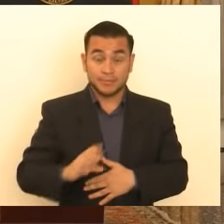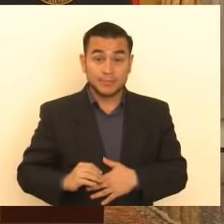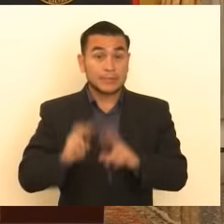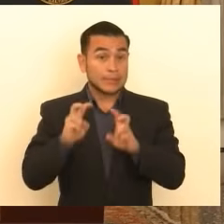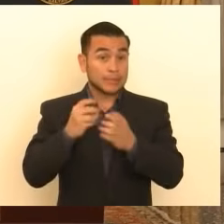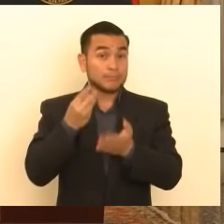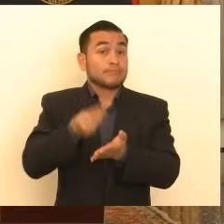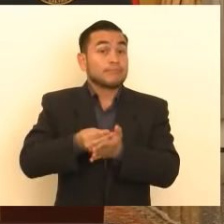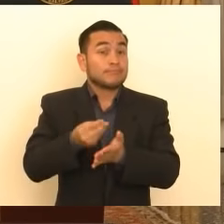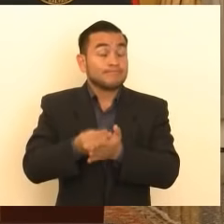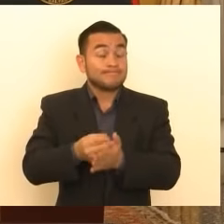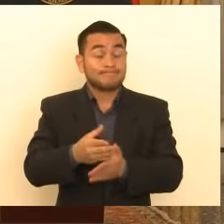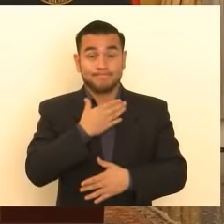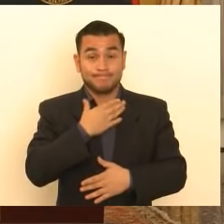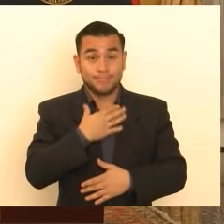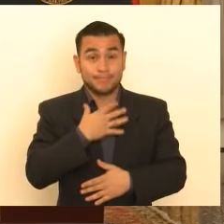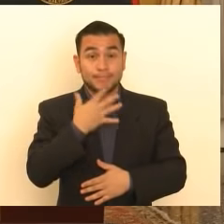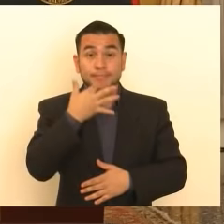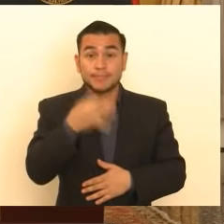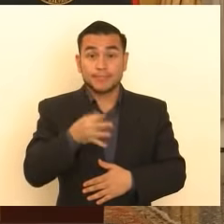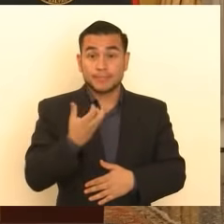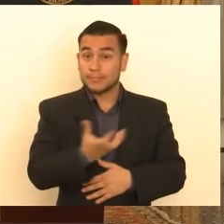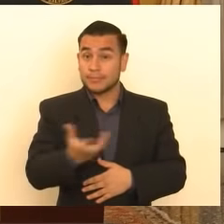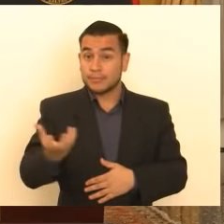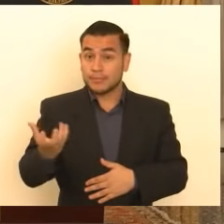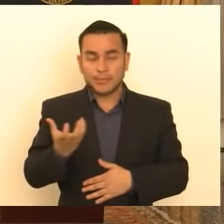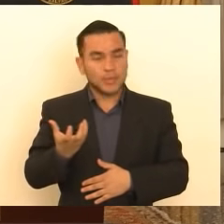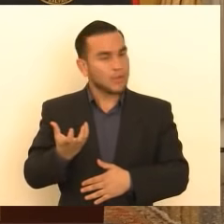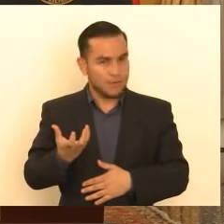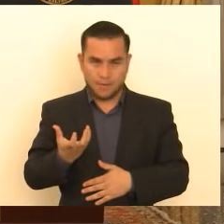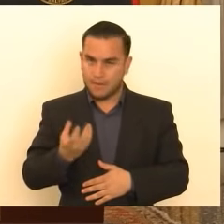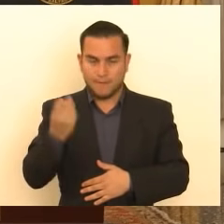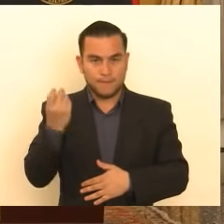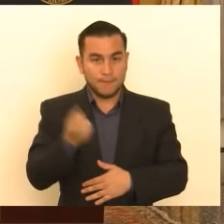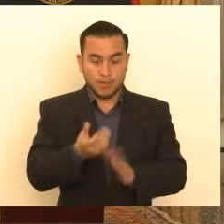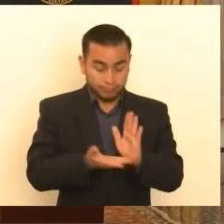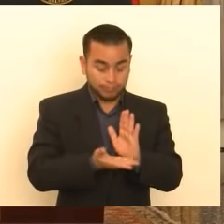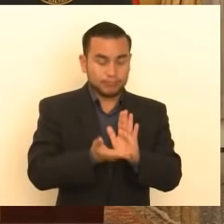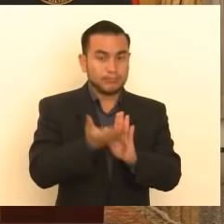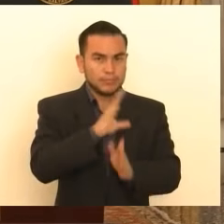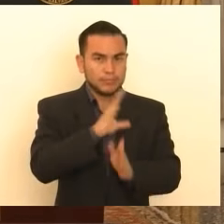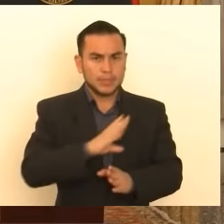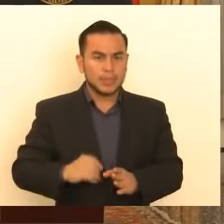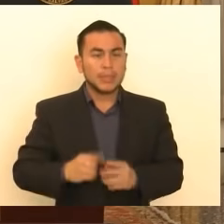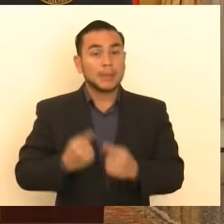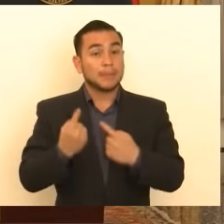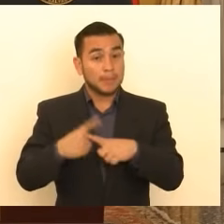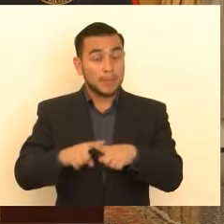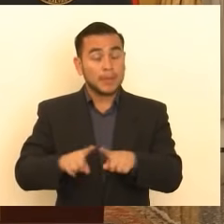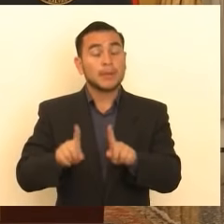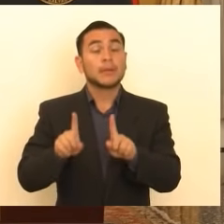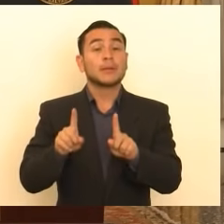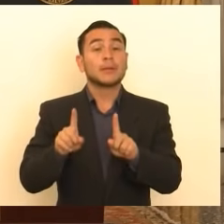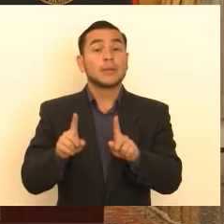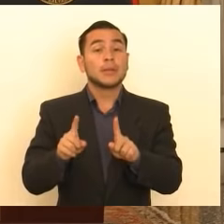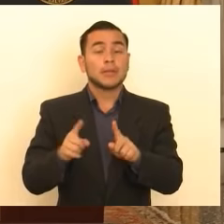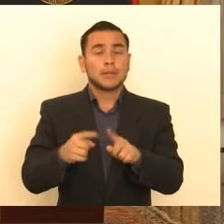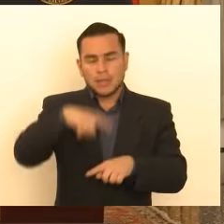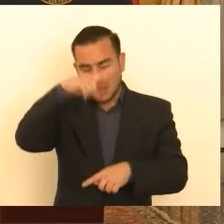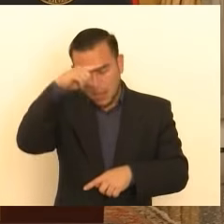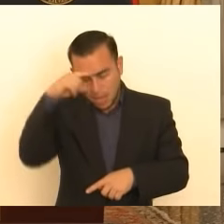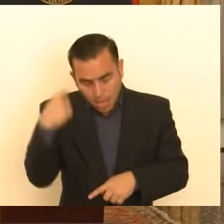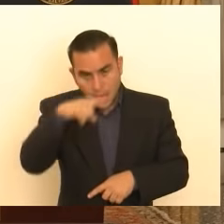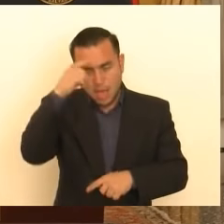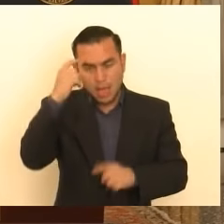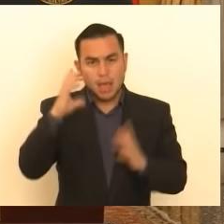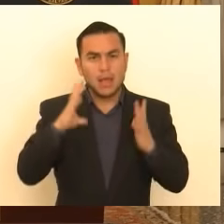economía, que, como le heredamos y que no es fácil recuperarla y levantarla, pero tenemos a todo el gobierno trabajando para eso.